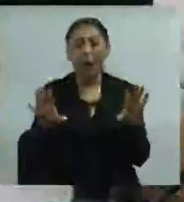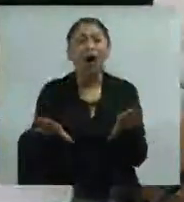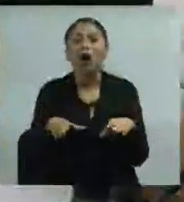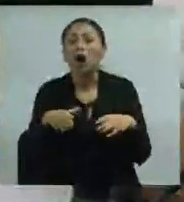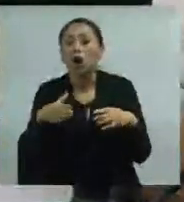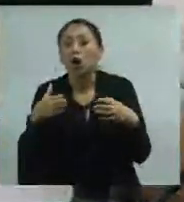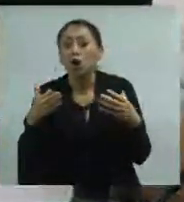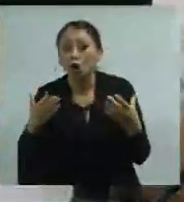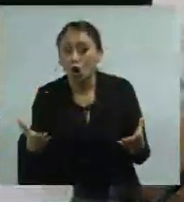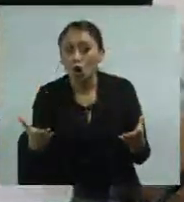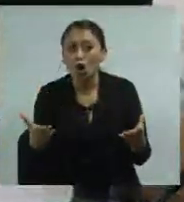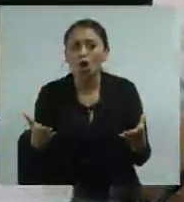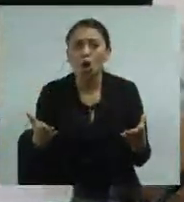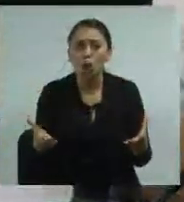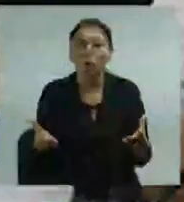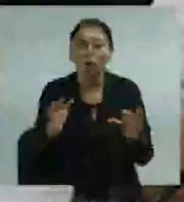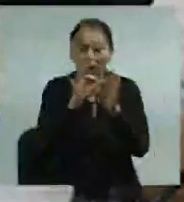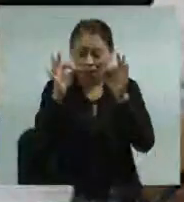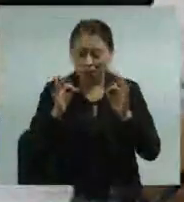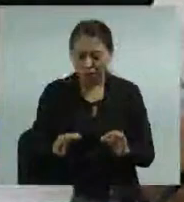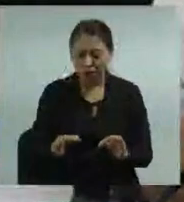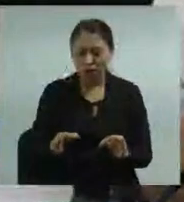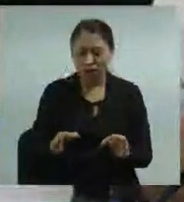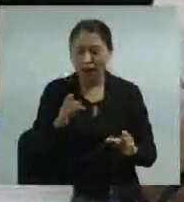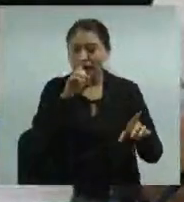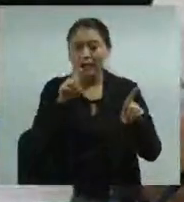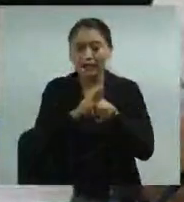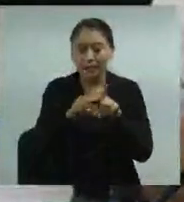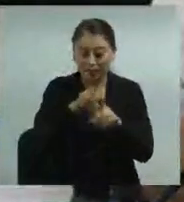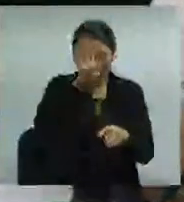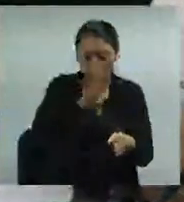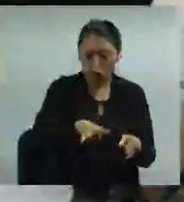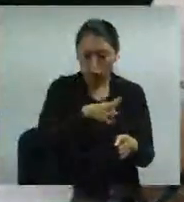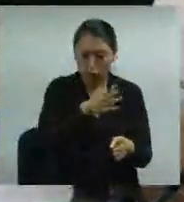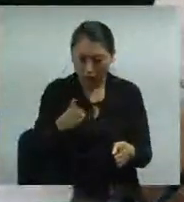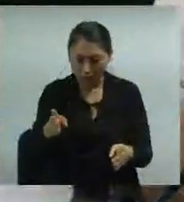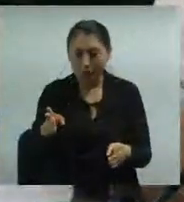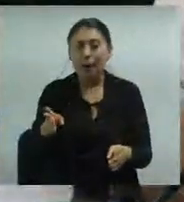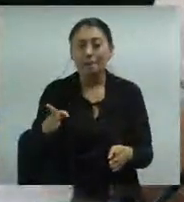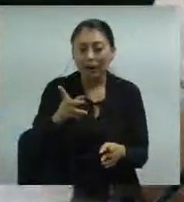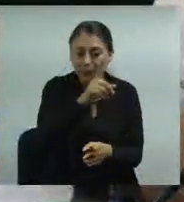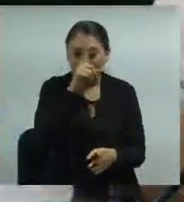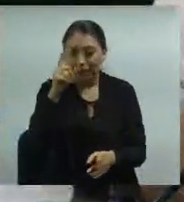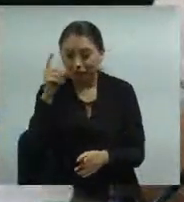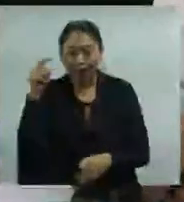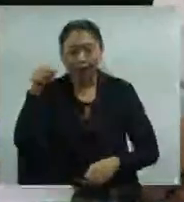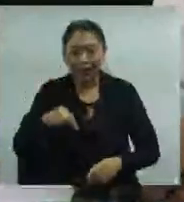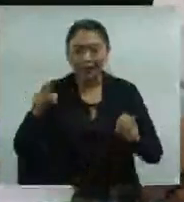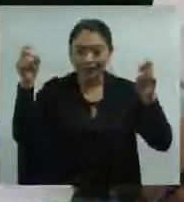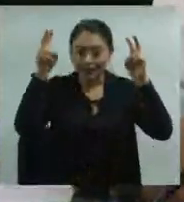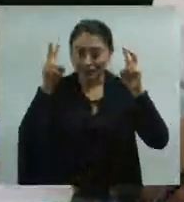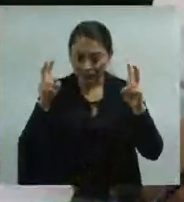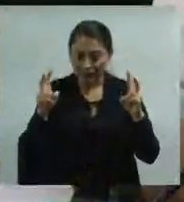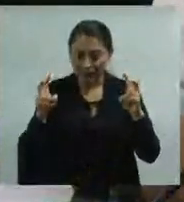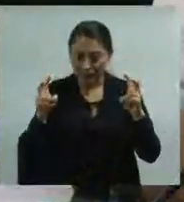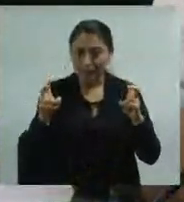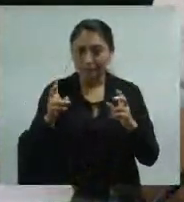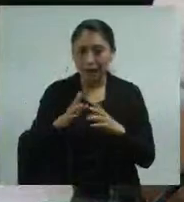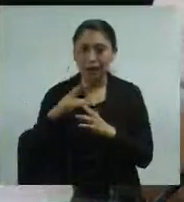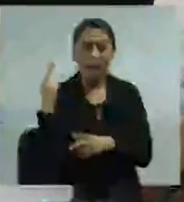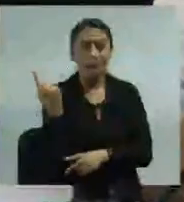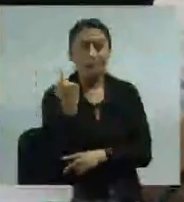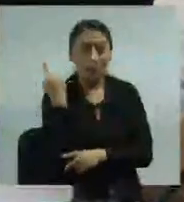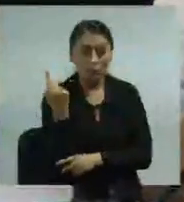a generar las condiciones y cuál es el cronograma finalmente para abordar este tema, que creo que va más allá de una